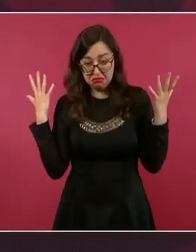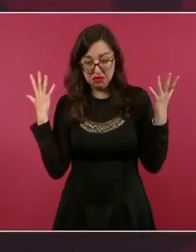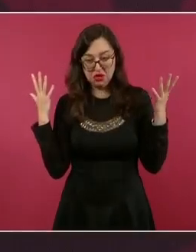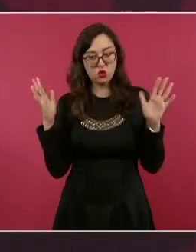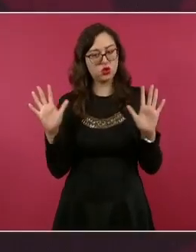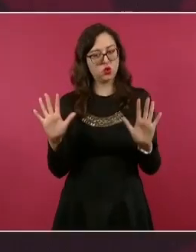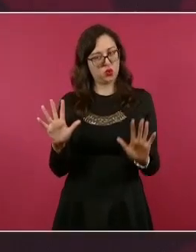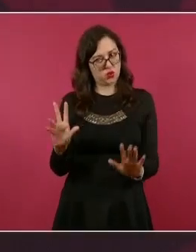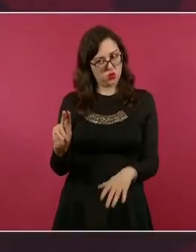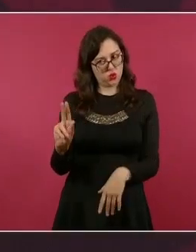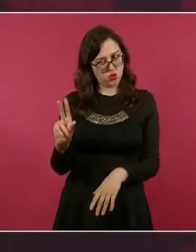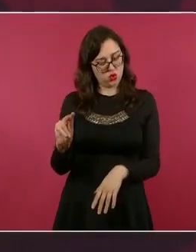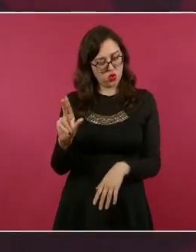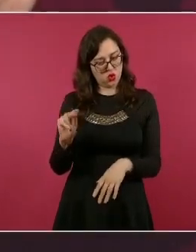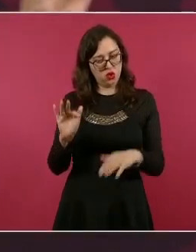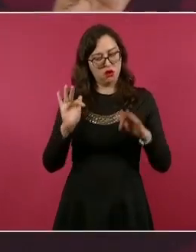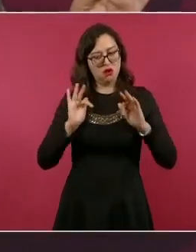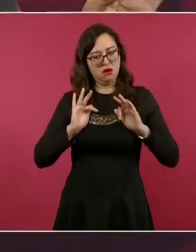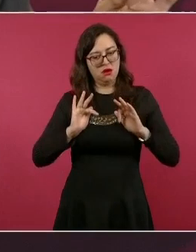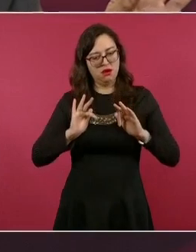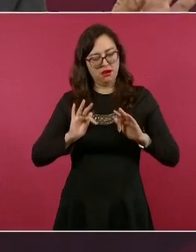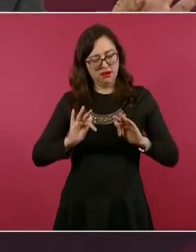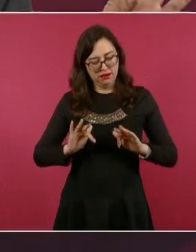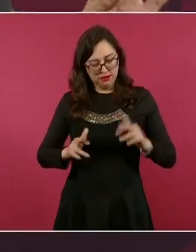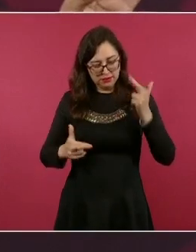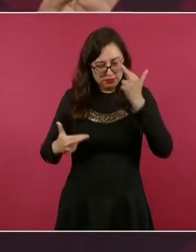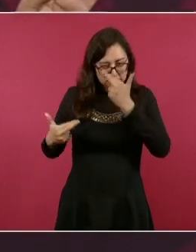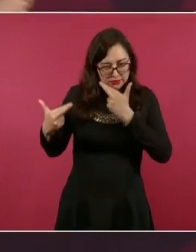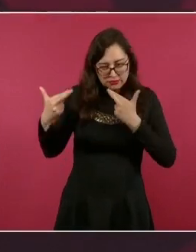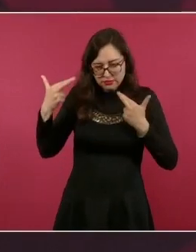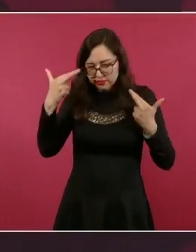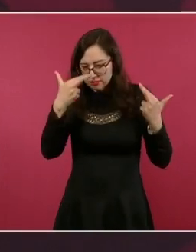Hay que estudiarlo minuciosamente,